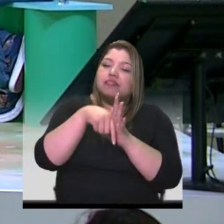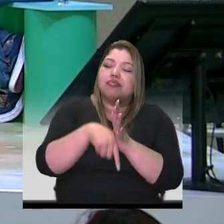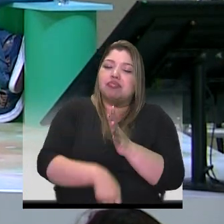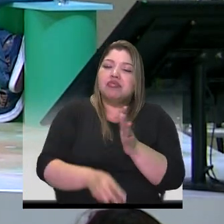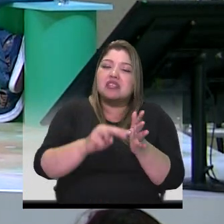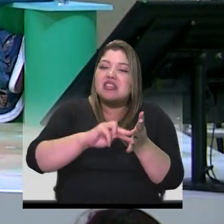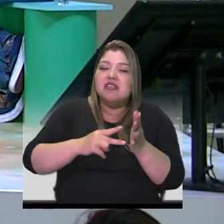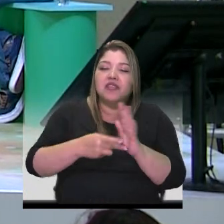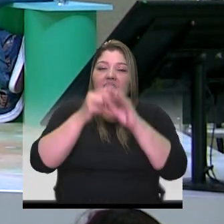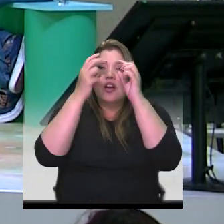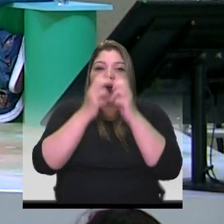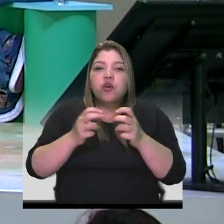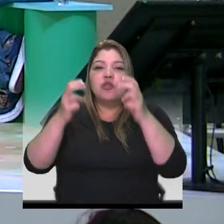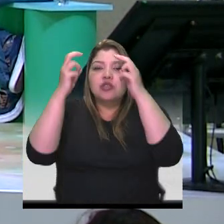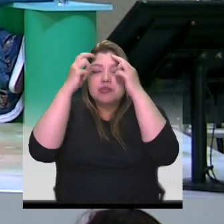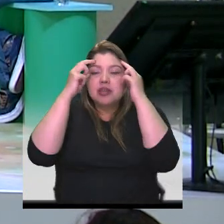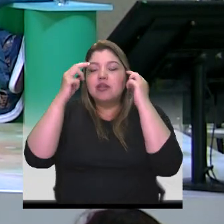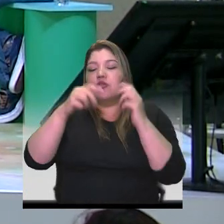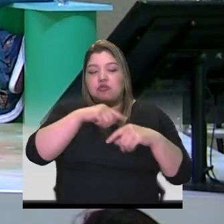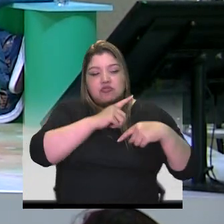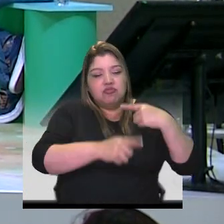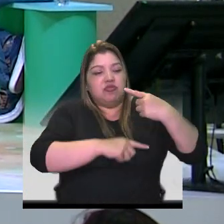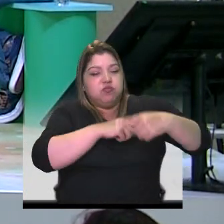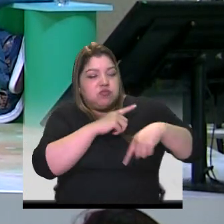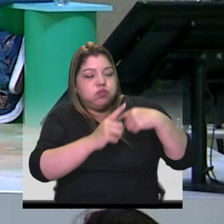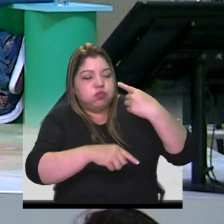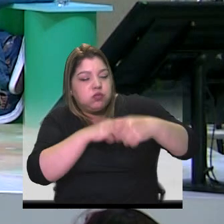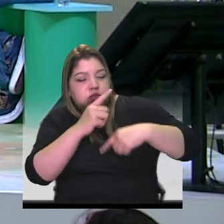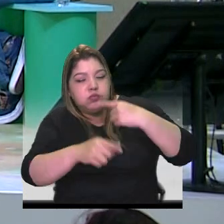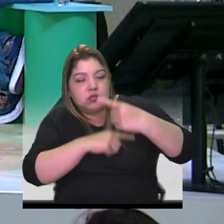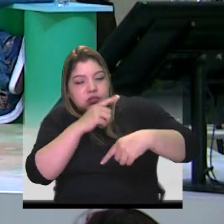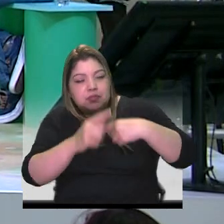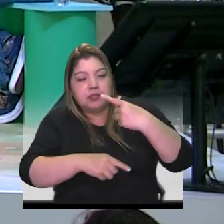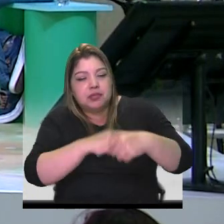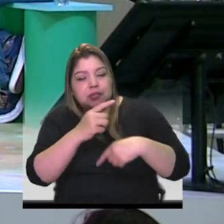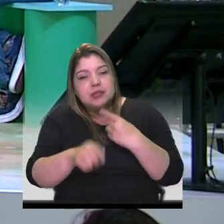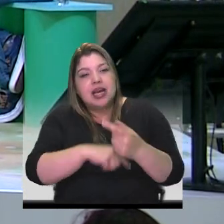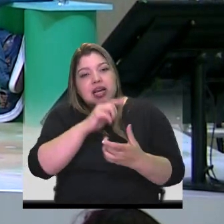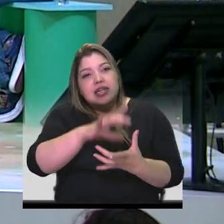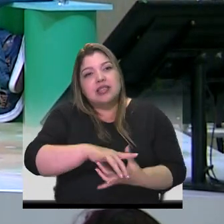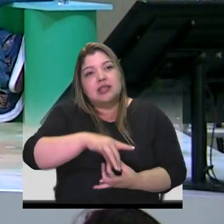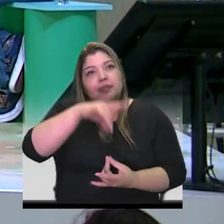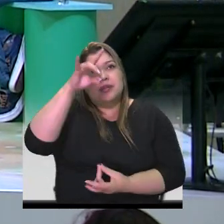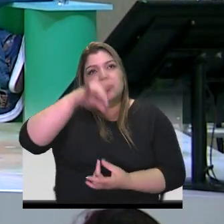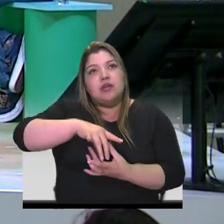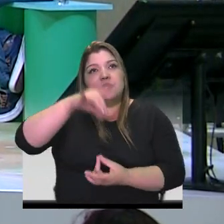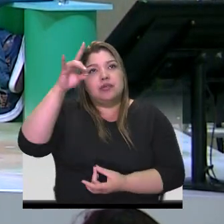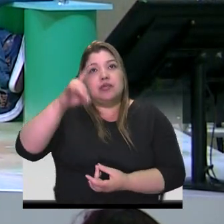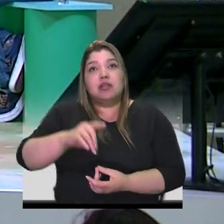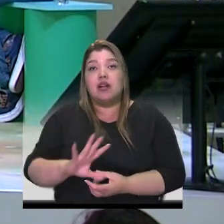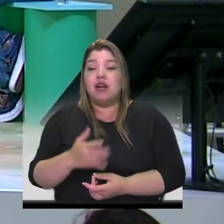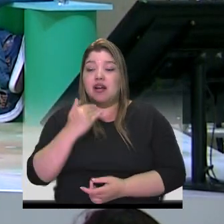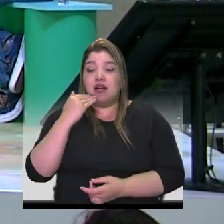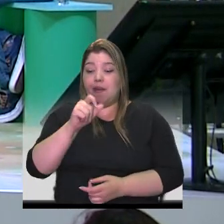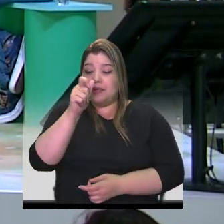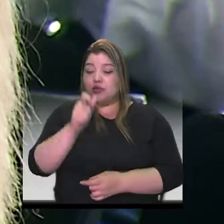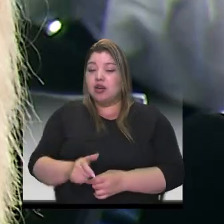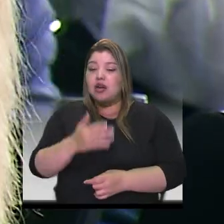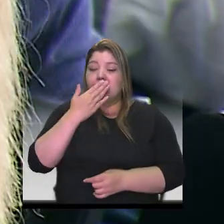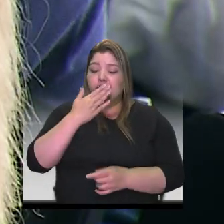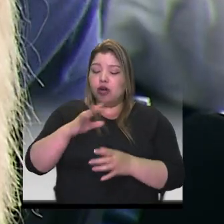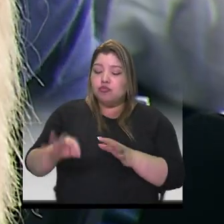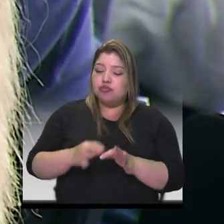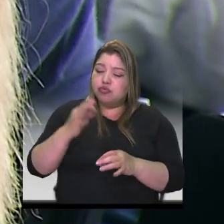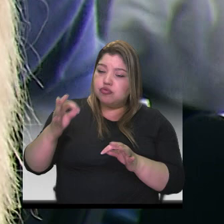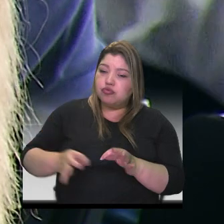conocimiento ancestral que se ha pasado por generaciones, que requiere de un trabajo espiritual, porque cuando un indígena teje, no está tejiendo simplemente como